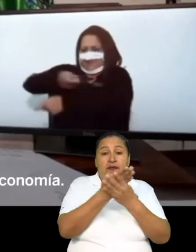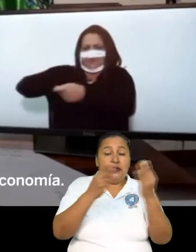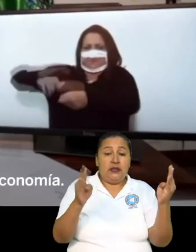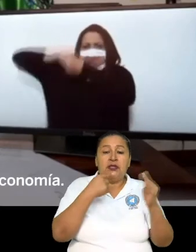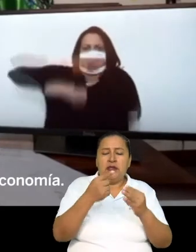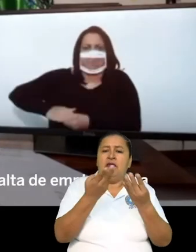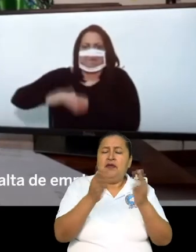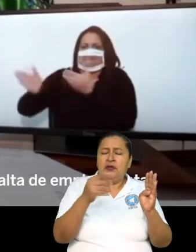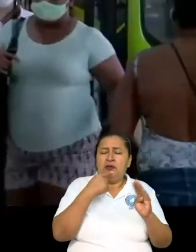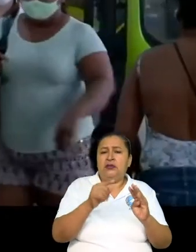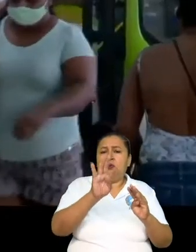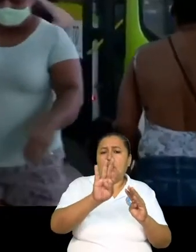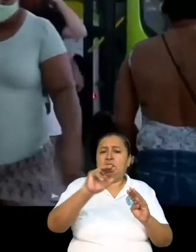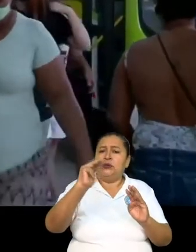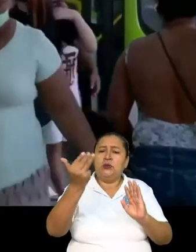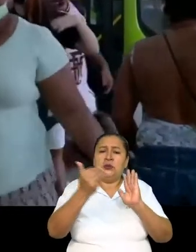día se reportaron